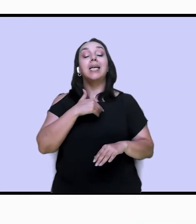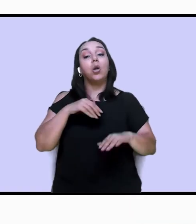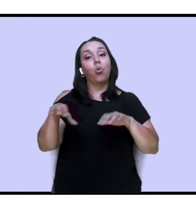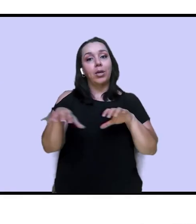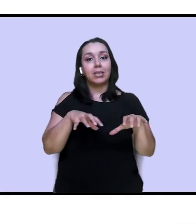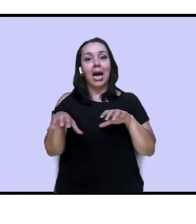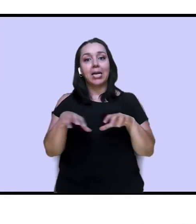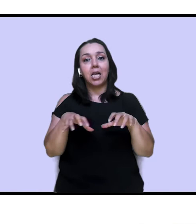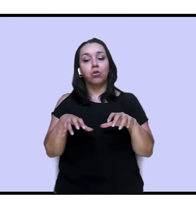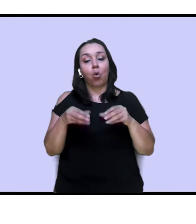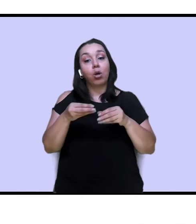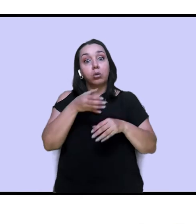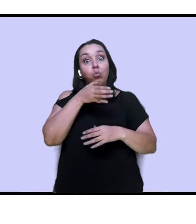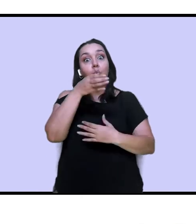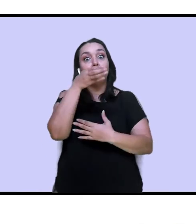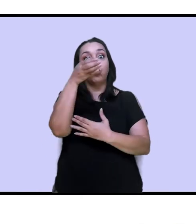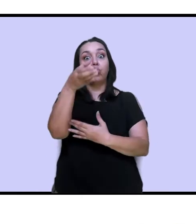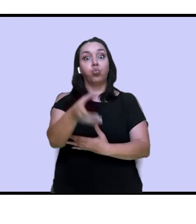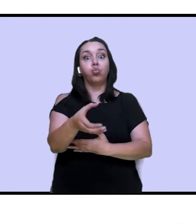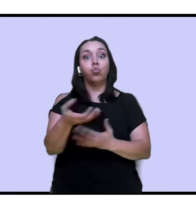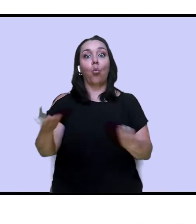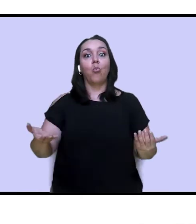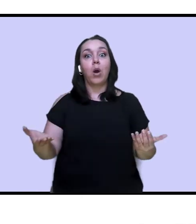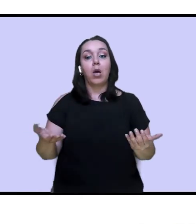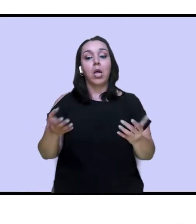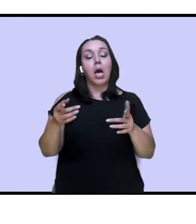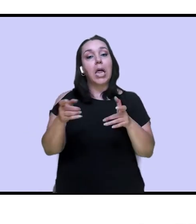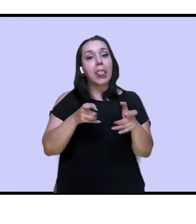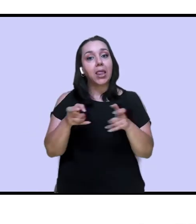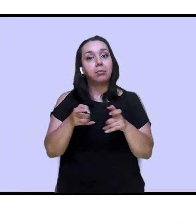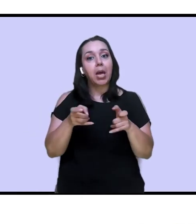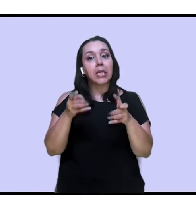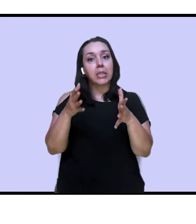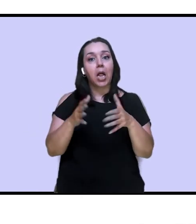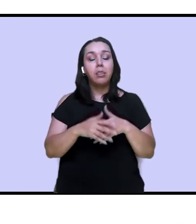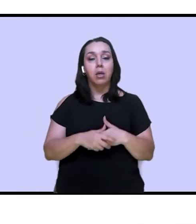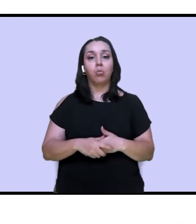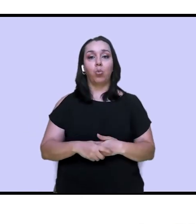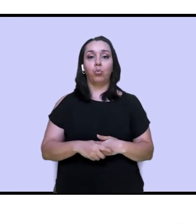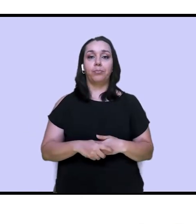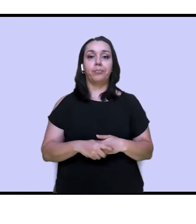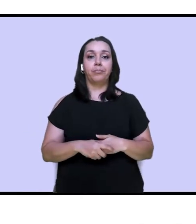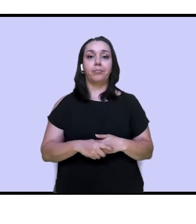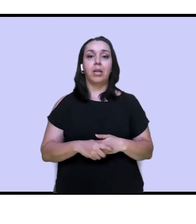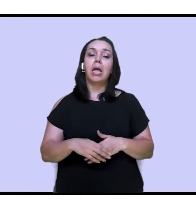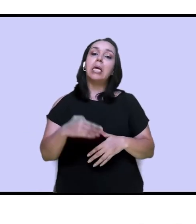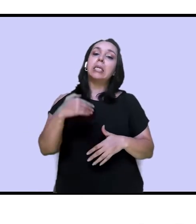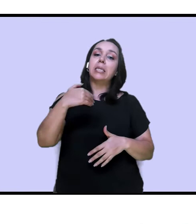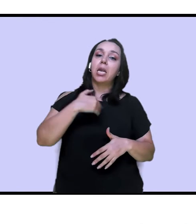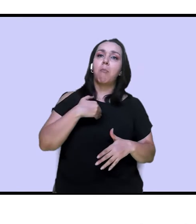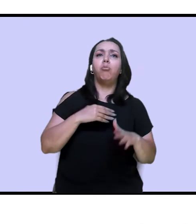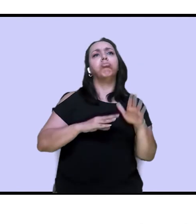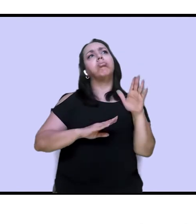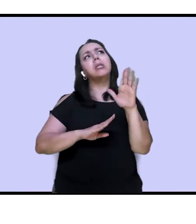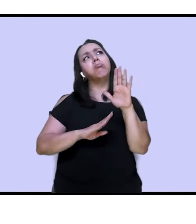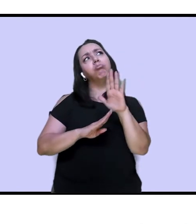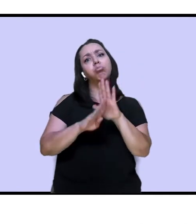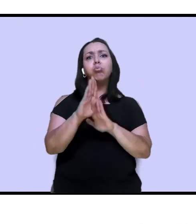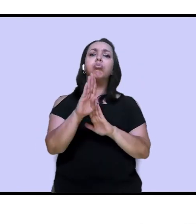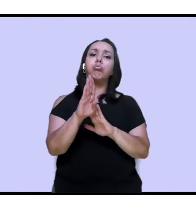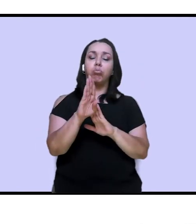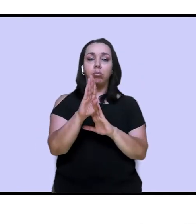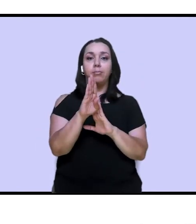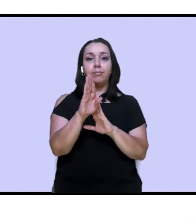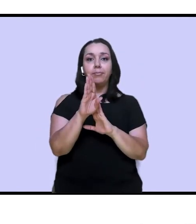Hay algunas acciones sugeridas, sin duda alguna, ¿verdad? Desde el campo administrativo tenemos que se pueden